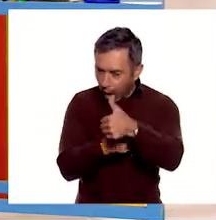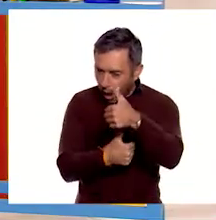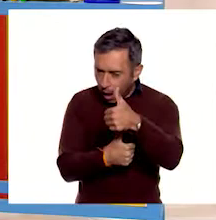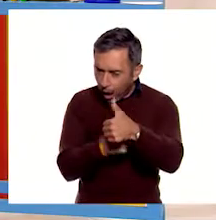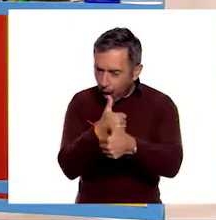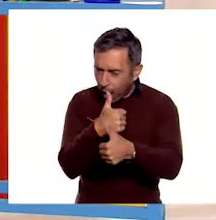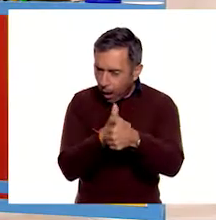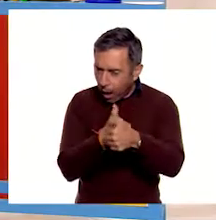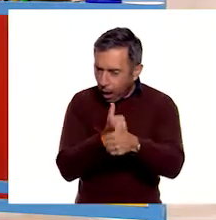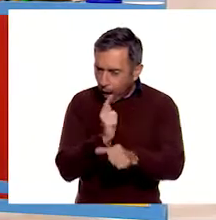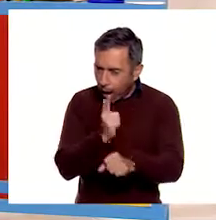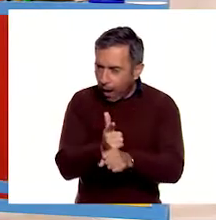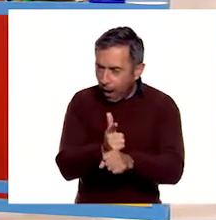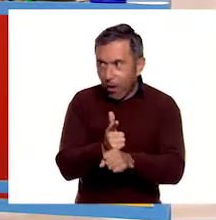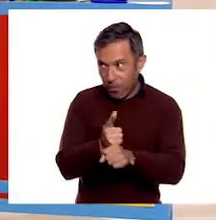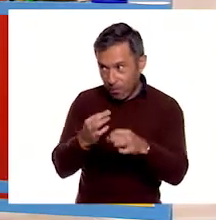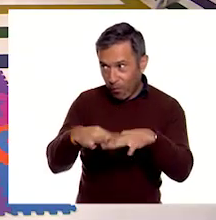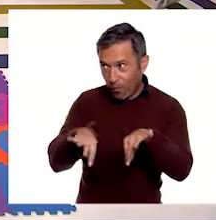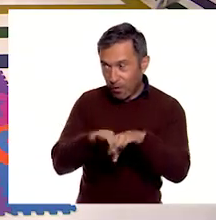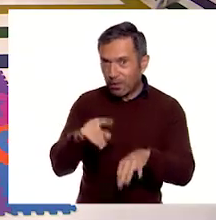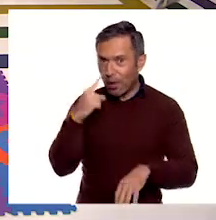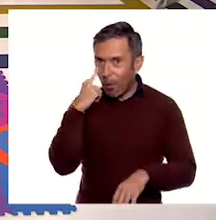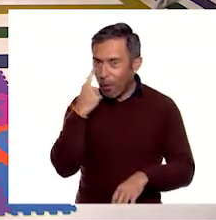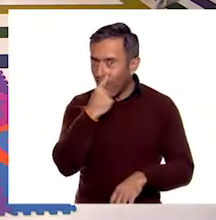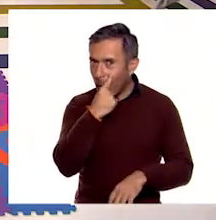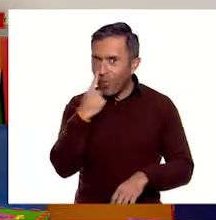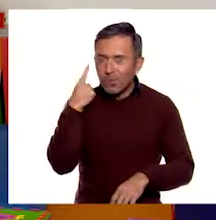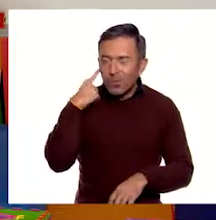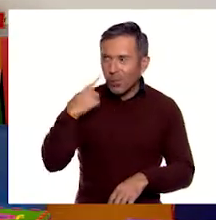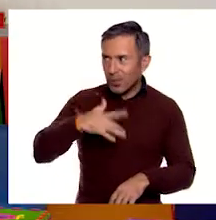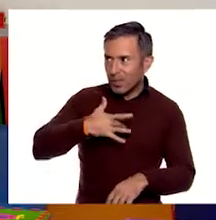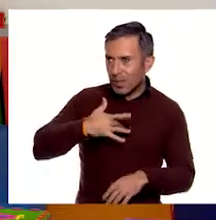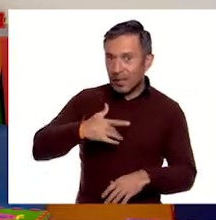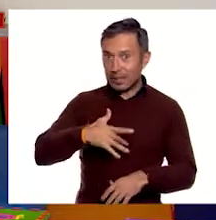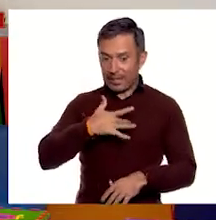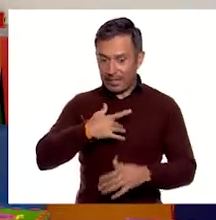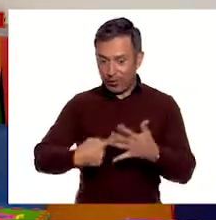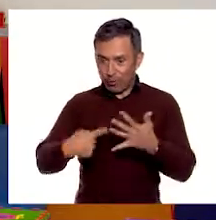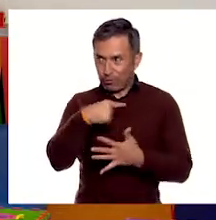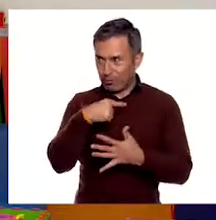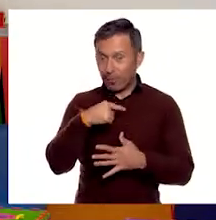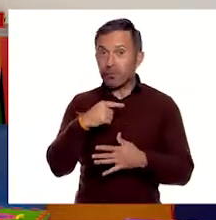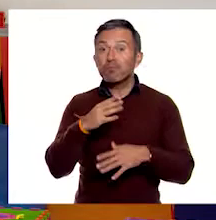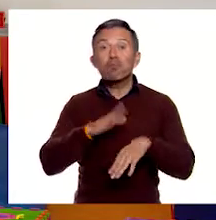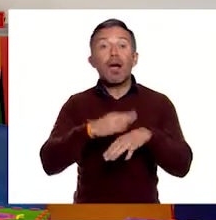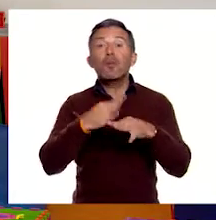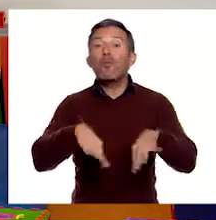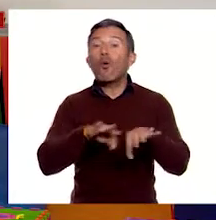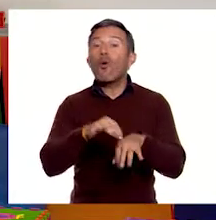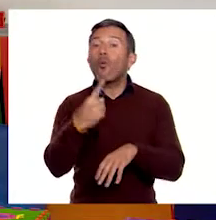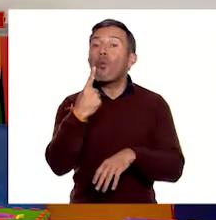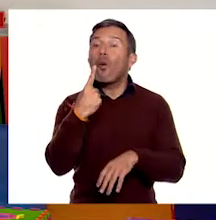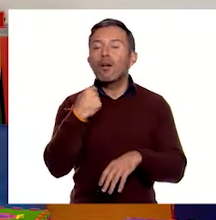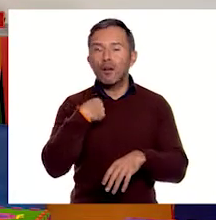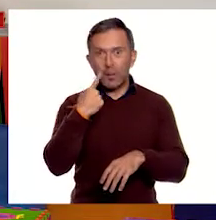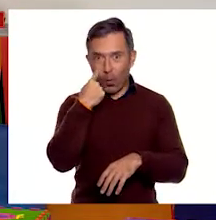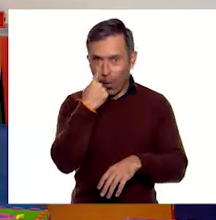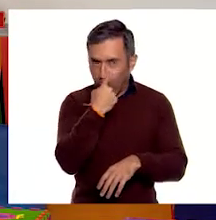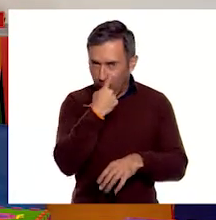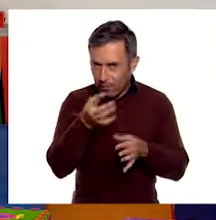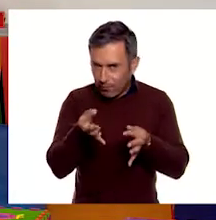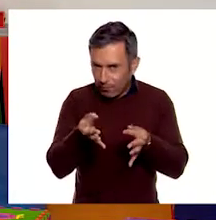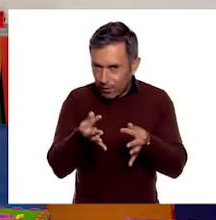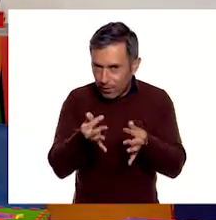los sentidos muy bien afilados. Exactamente, y principalmente el de la vista. Y sean muy observadores porque vamos a